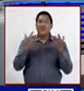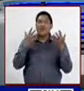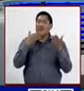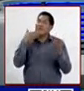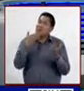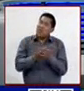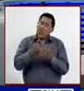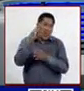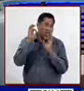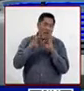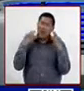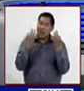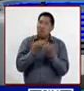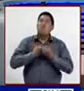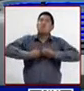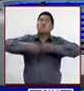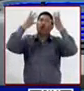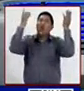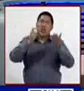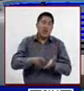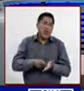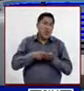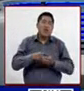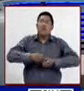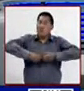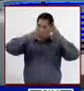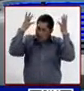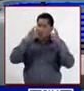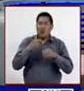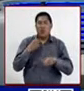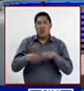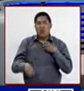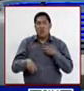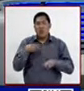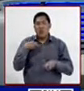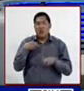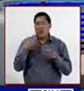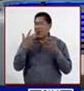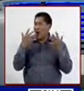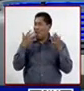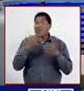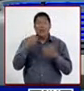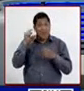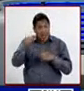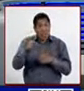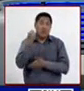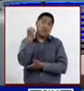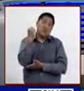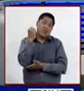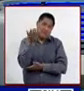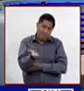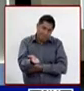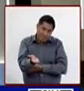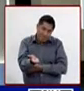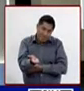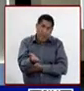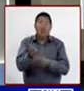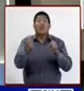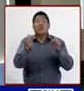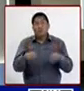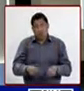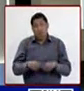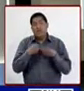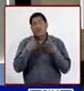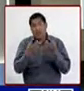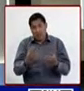familia. Correcto. Que debe estar con muchas deudas, muchos problemas. Pero además, por favor, allá en Sucre, ustedes pueden